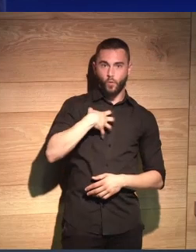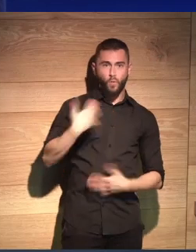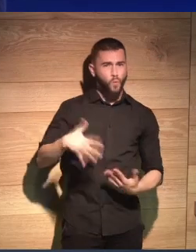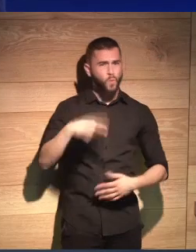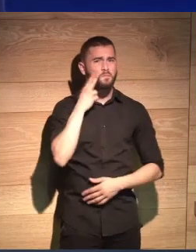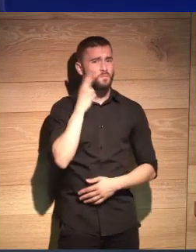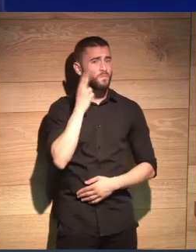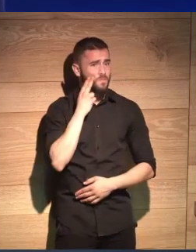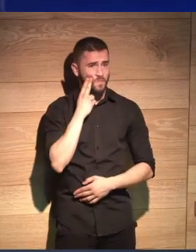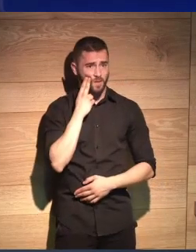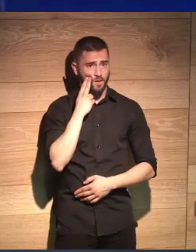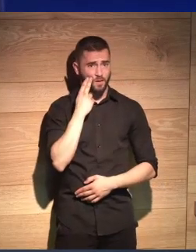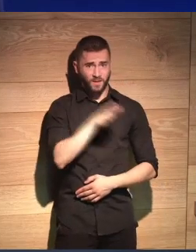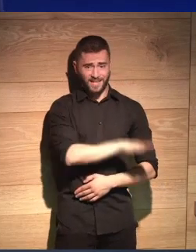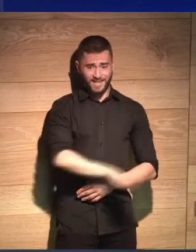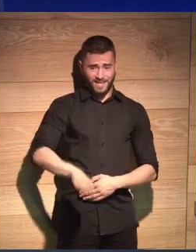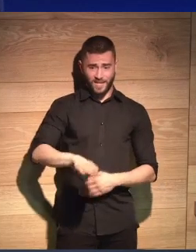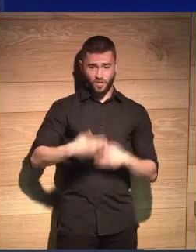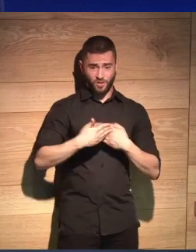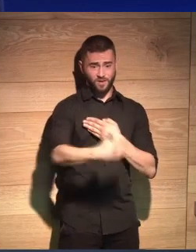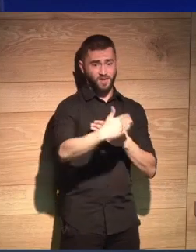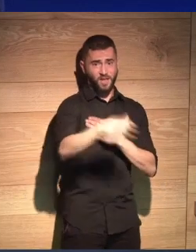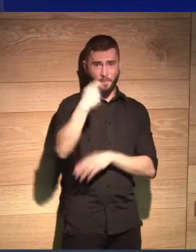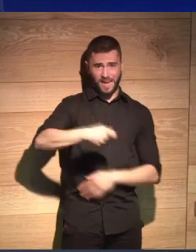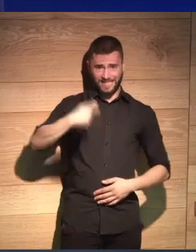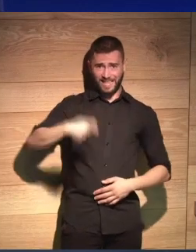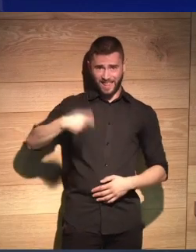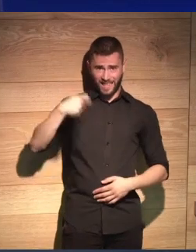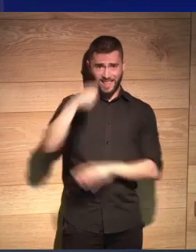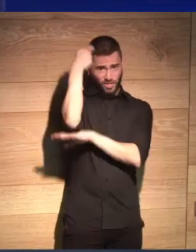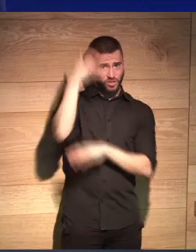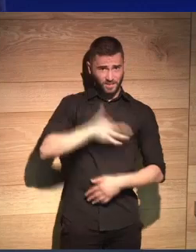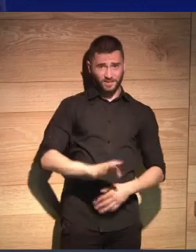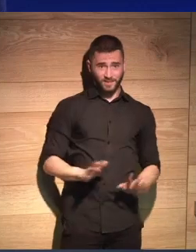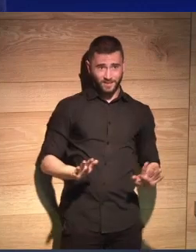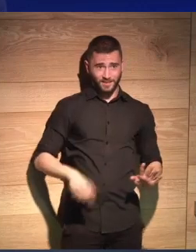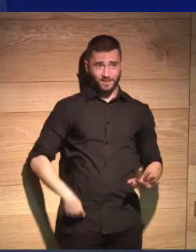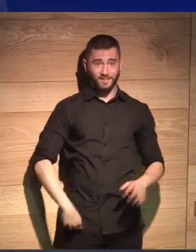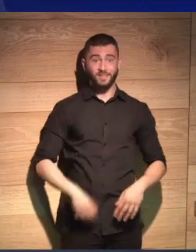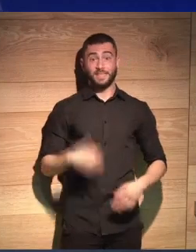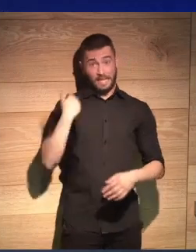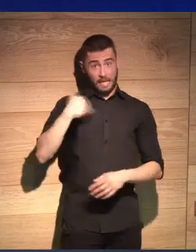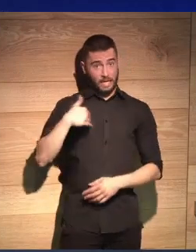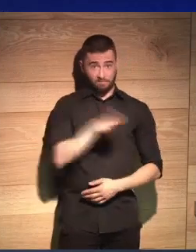sea, esos son los niños que van a ser presidentes un día. Y vamos a seguir, ya quizás. Lo son, sí. Ya lo son.